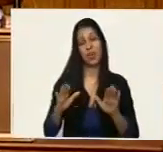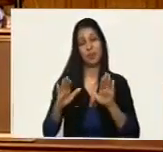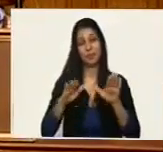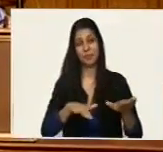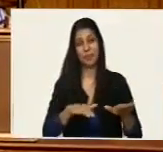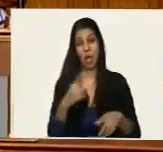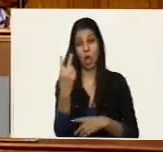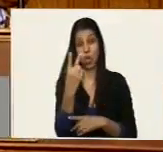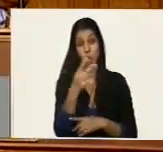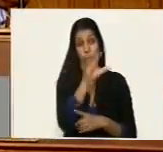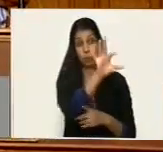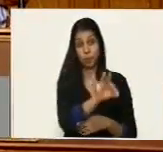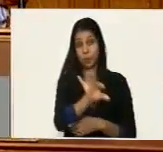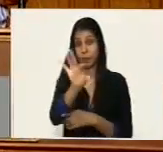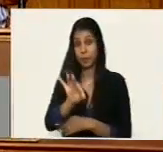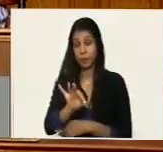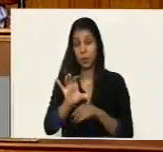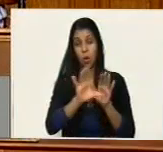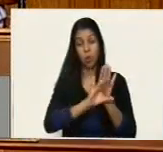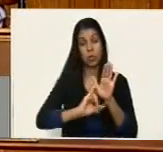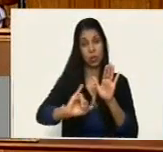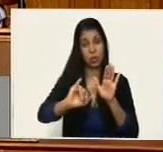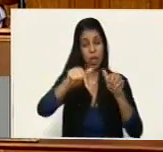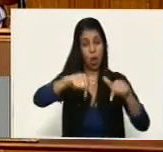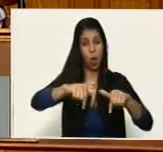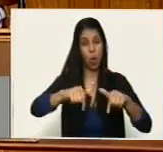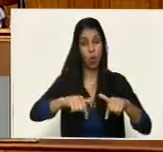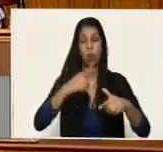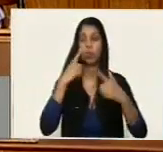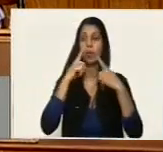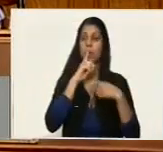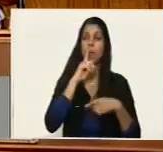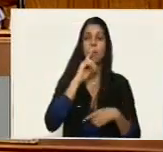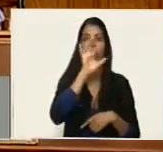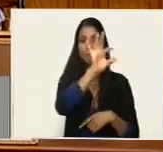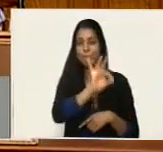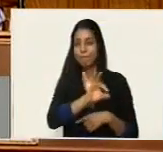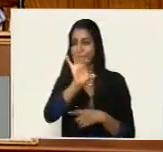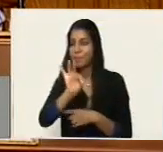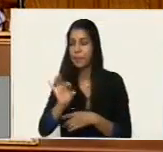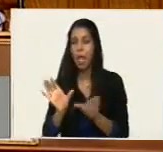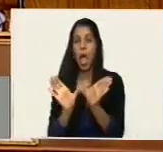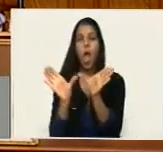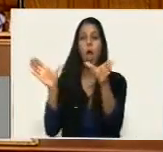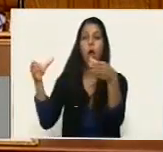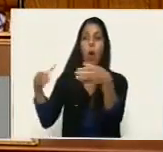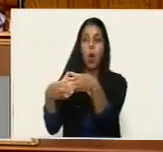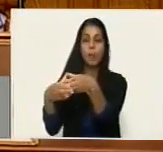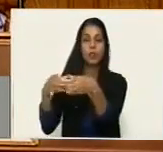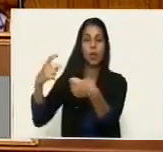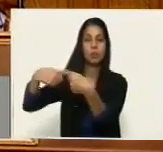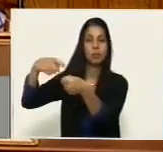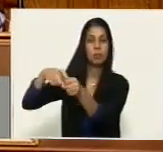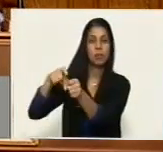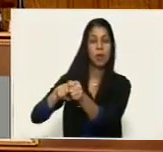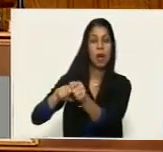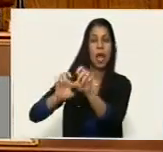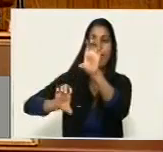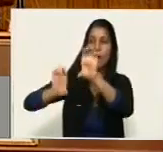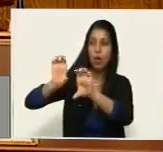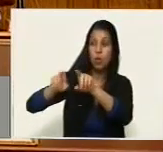2 constituyentes que hoy estamos nombrando, sino a ese comité completo evaluador, porque hay que verlo desde la